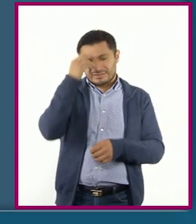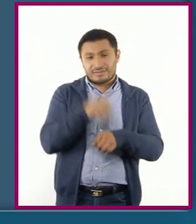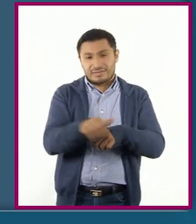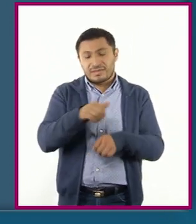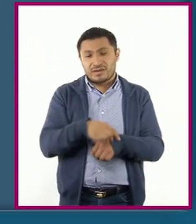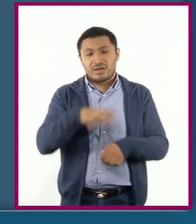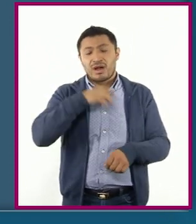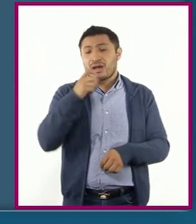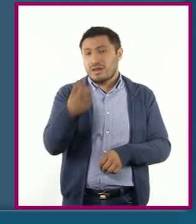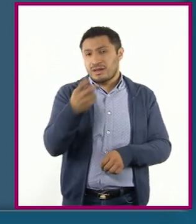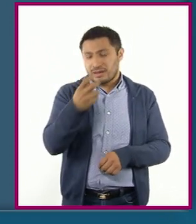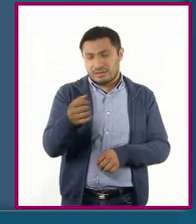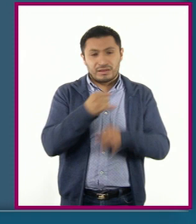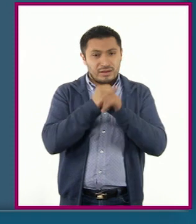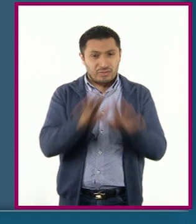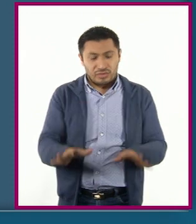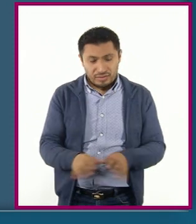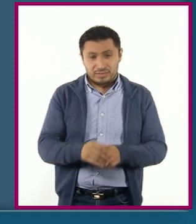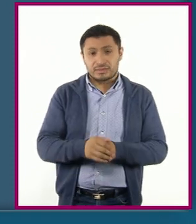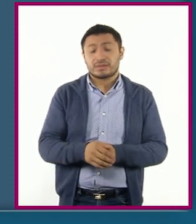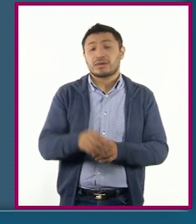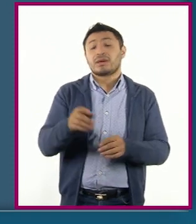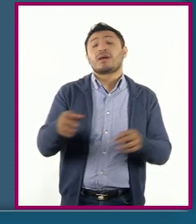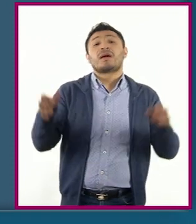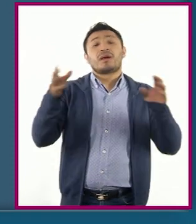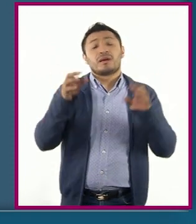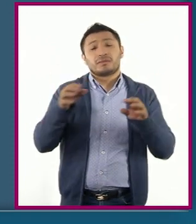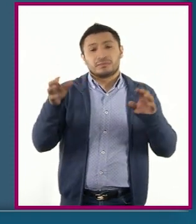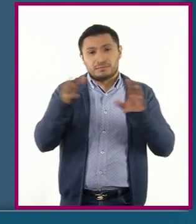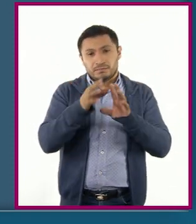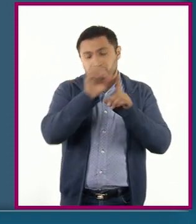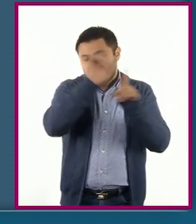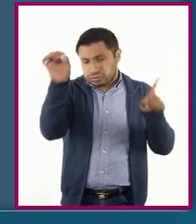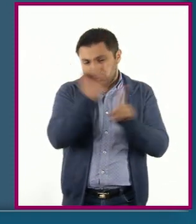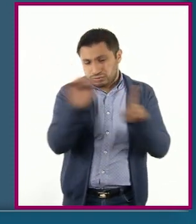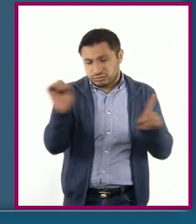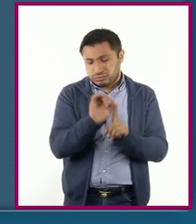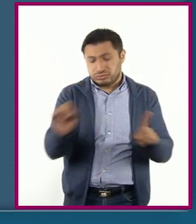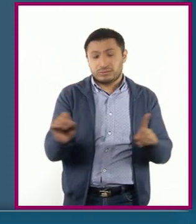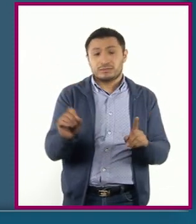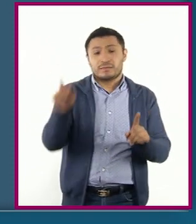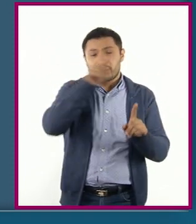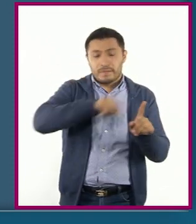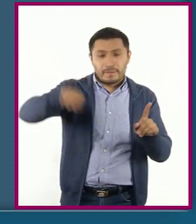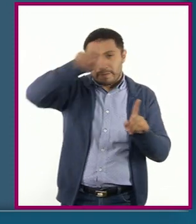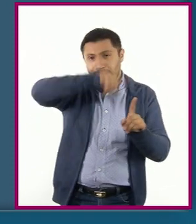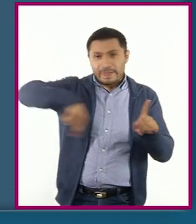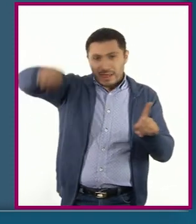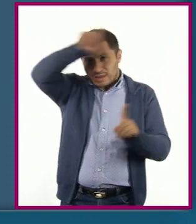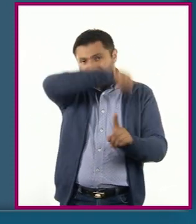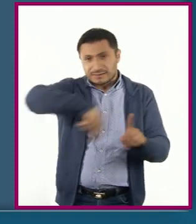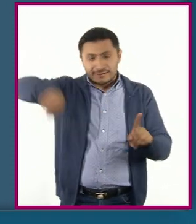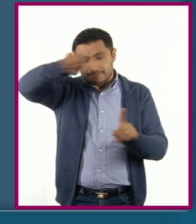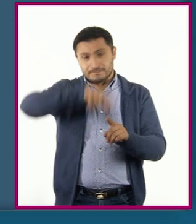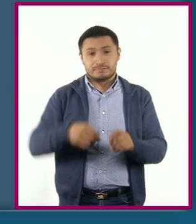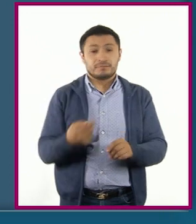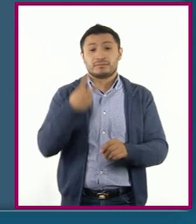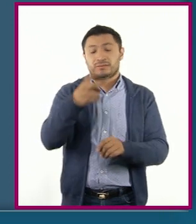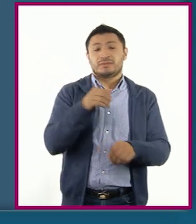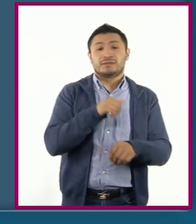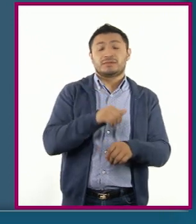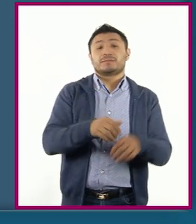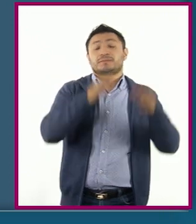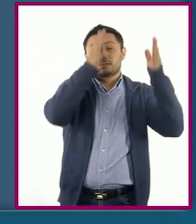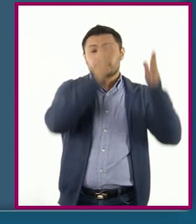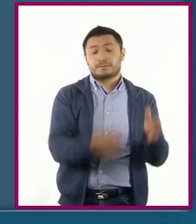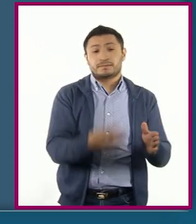nos da este dato. Vamos a distribuir sus electrones en las órbitas correspondientes. Ambos se encuentran en el periodo 3. En su